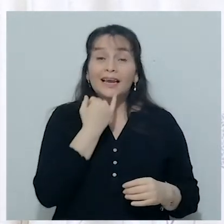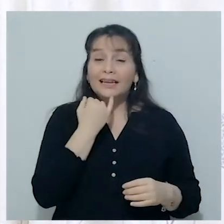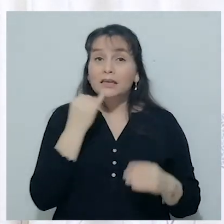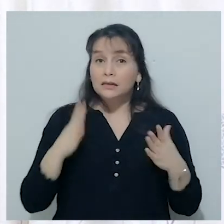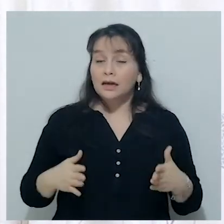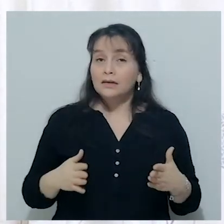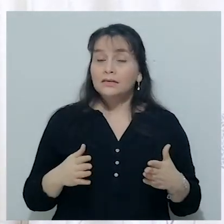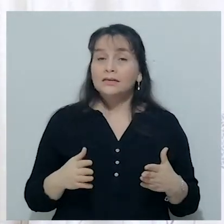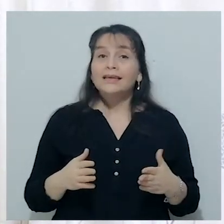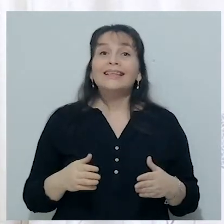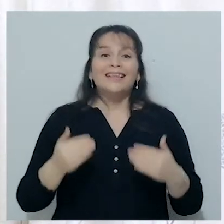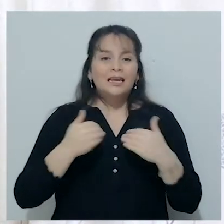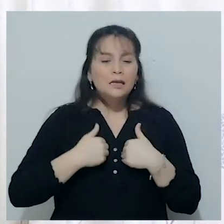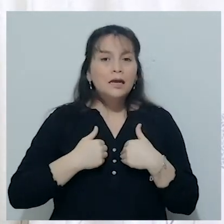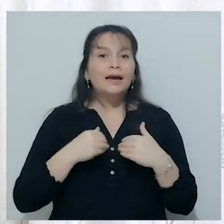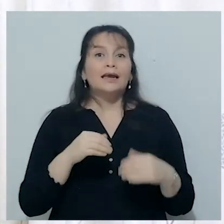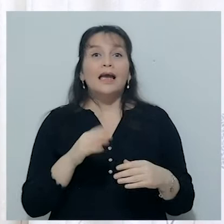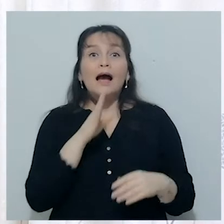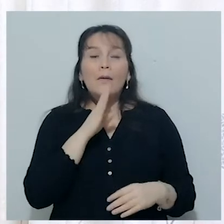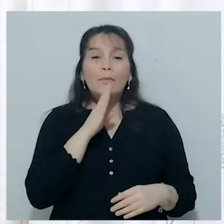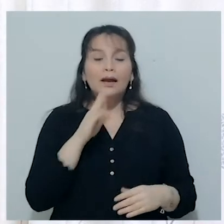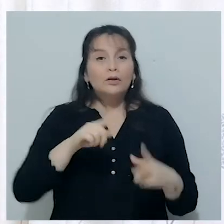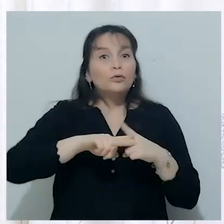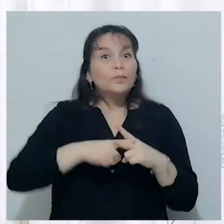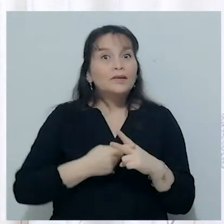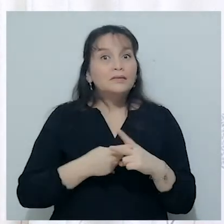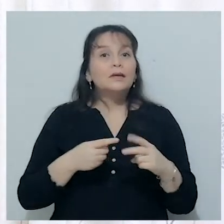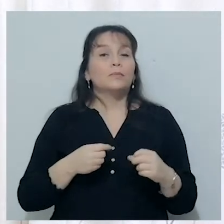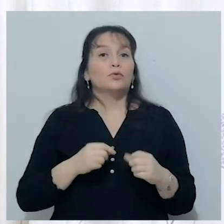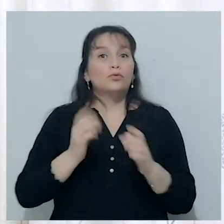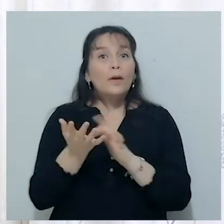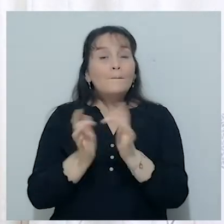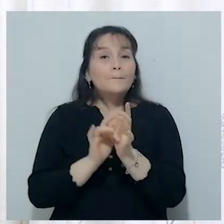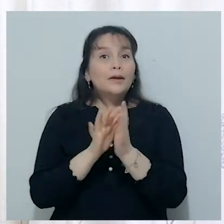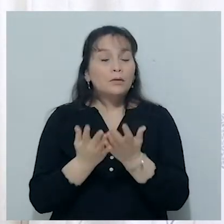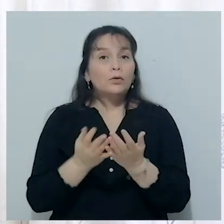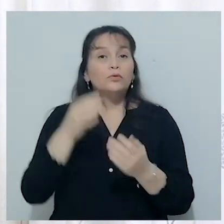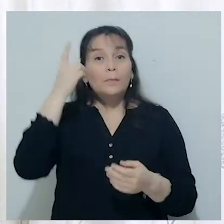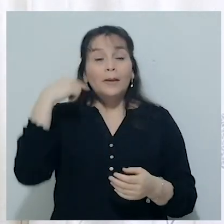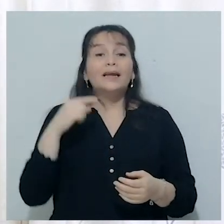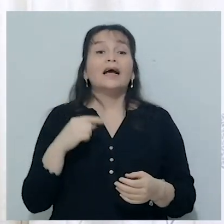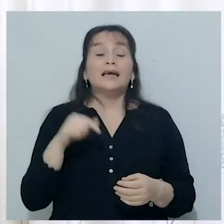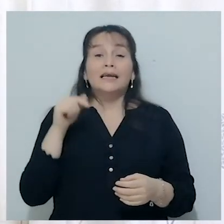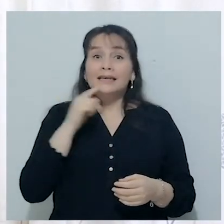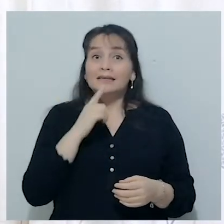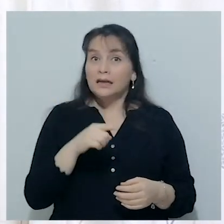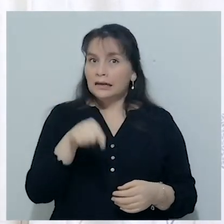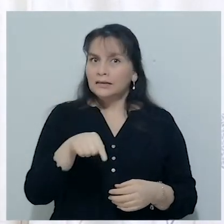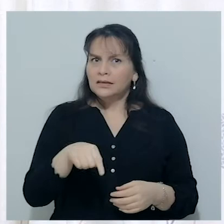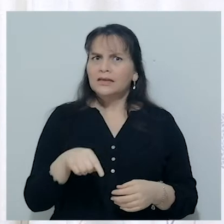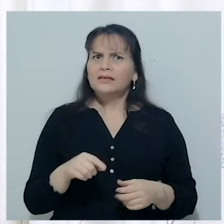Moisés. Los israelitas, los padres tenían que hablar acerca de los principios bíblicos para sobrevivir en